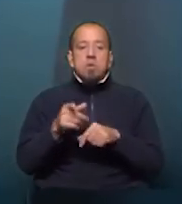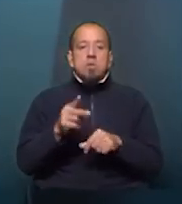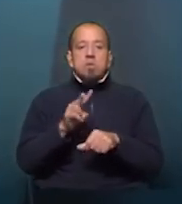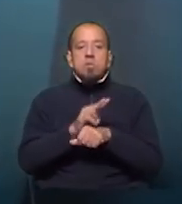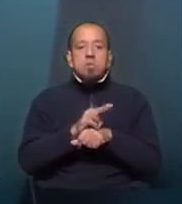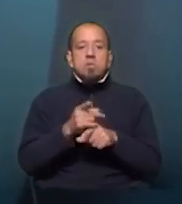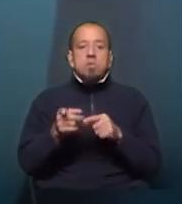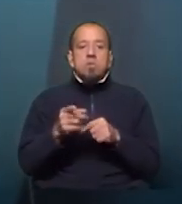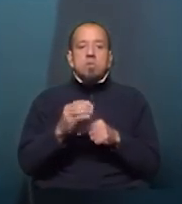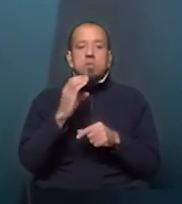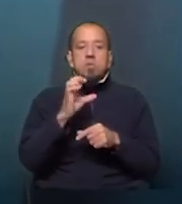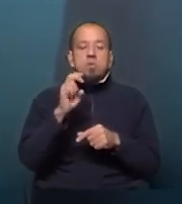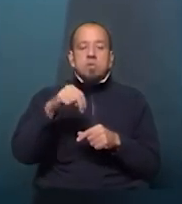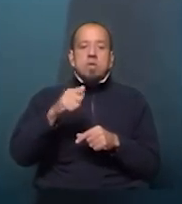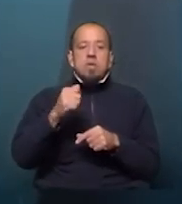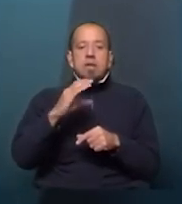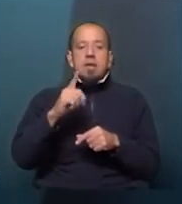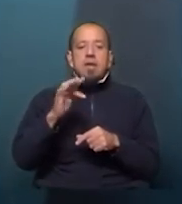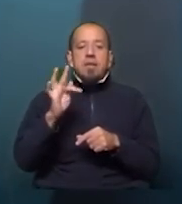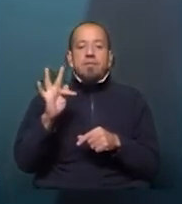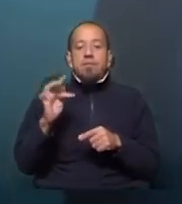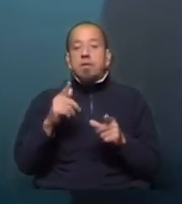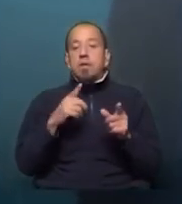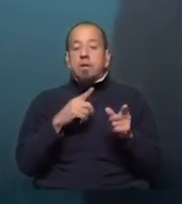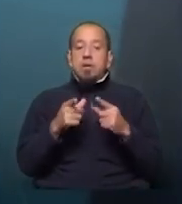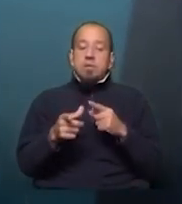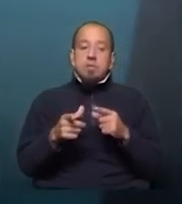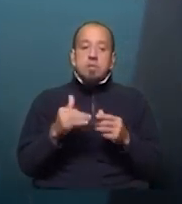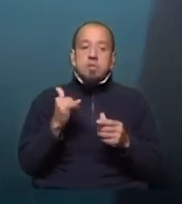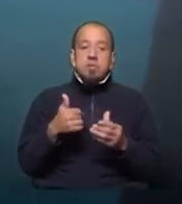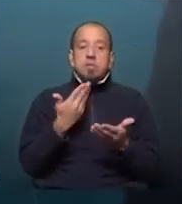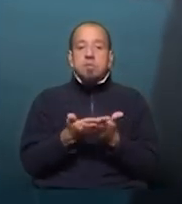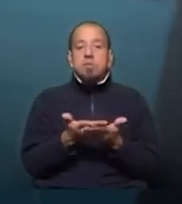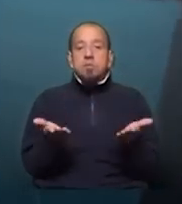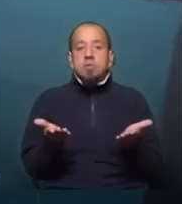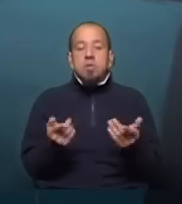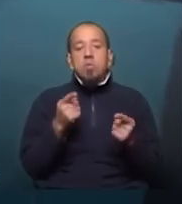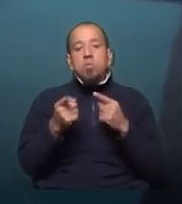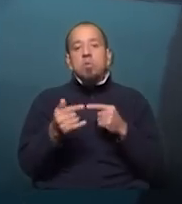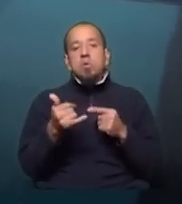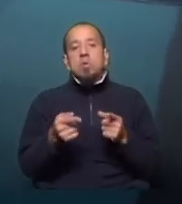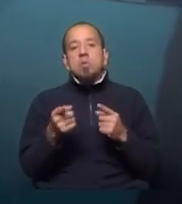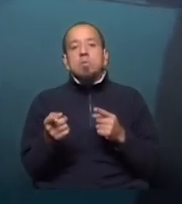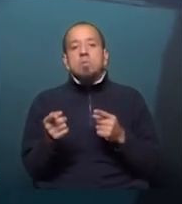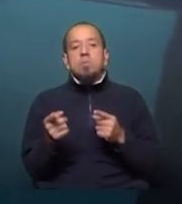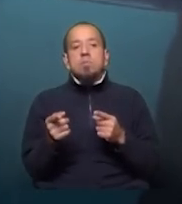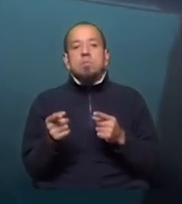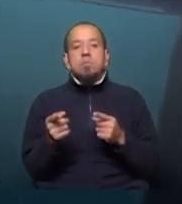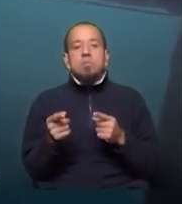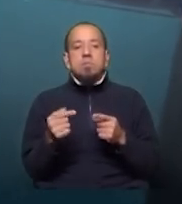el sector que es la escena Club debería ir y presentarse ante lo que sea usted tiene esto